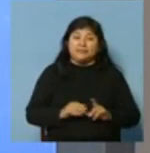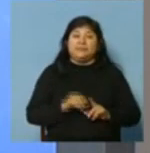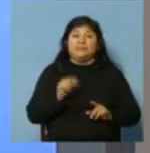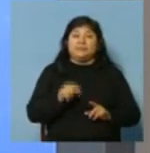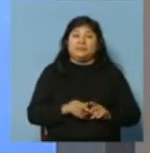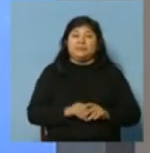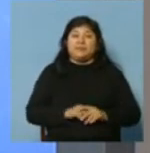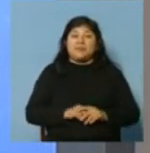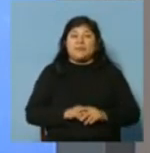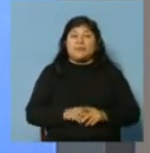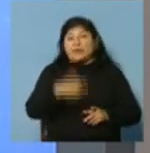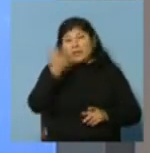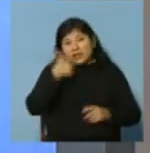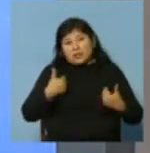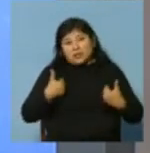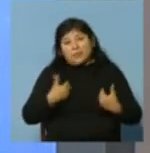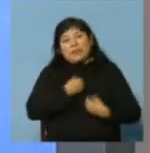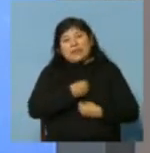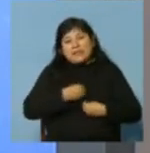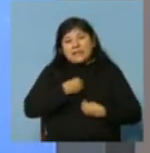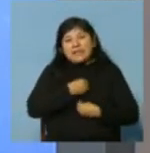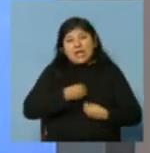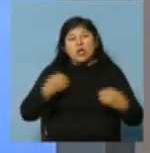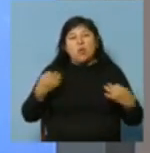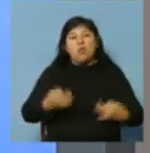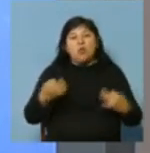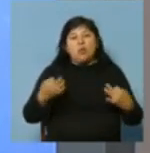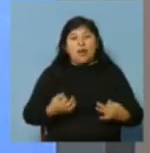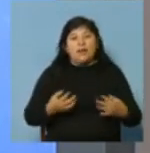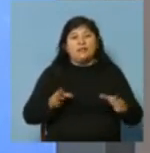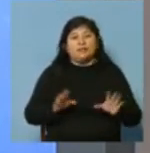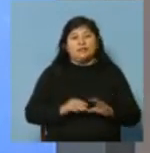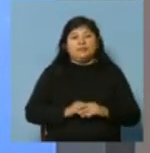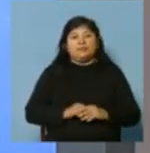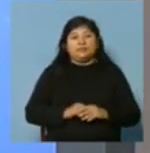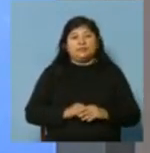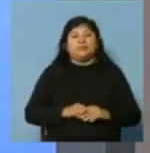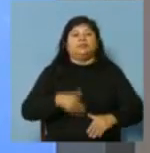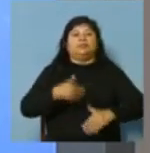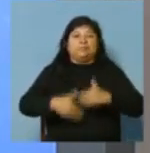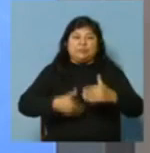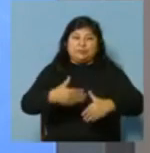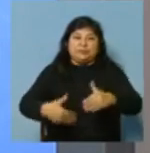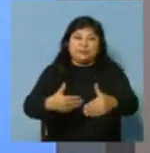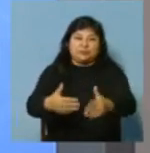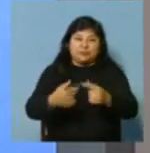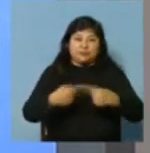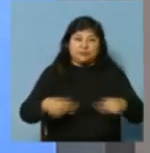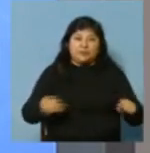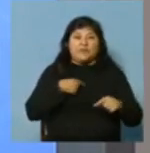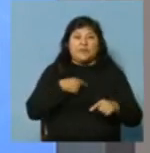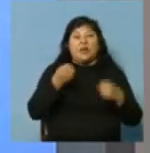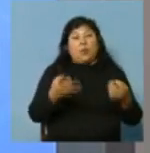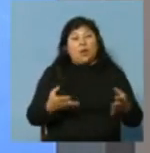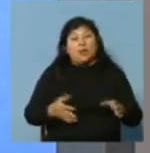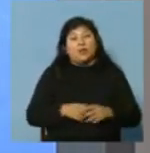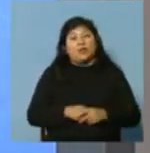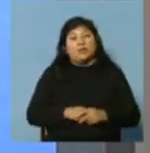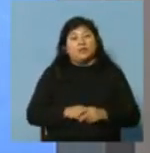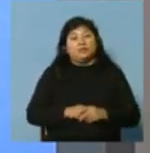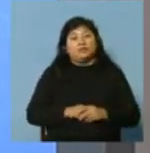muy bien muy muy agraciado por estar colaborando con esto y bueno invitando a